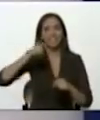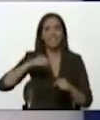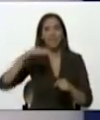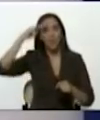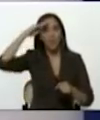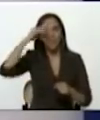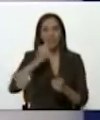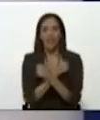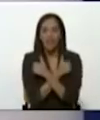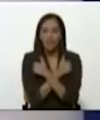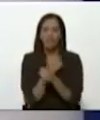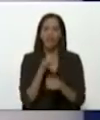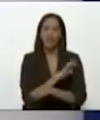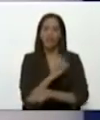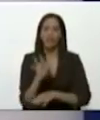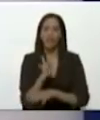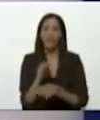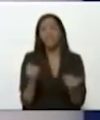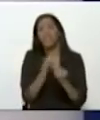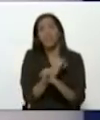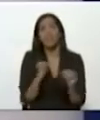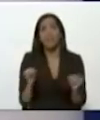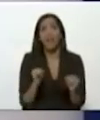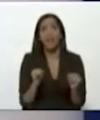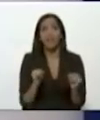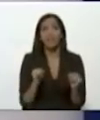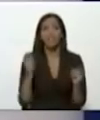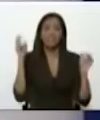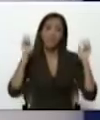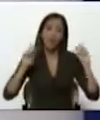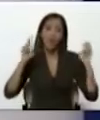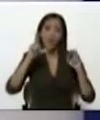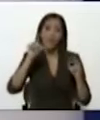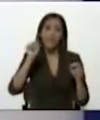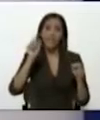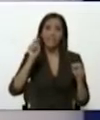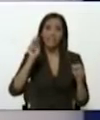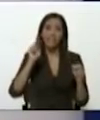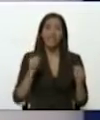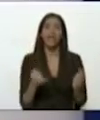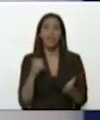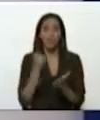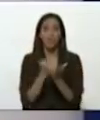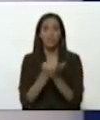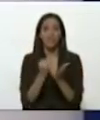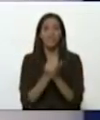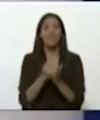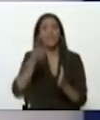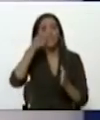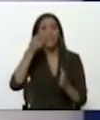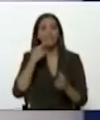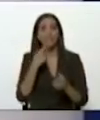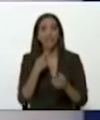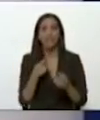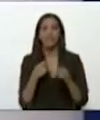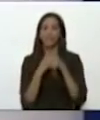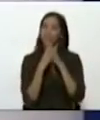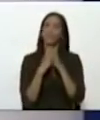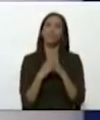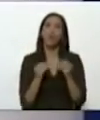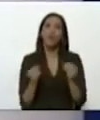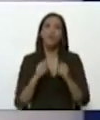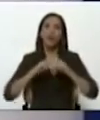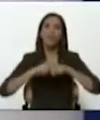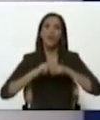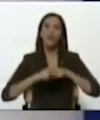militares que estaban ahí en la frontera, y que al final, según Lester Toledo, hay una alta probabilidad de que la Fiscalía diga que todas esas facturas